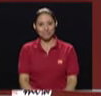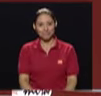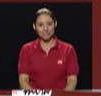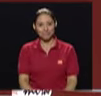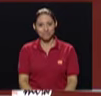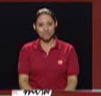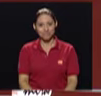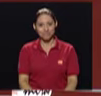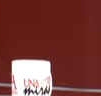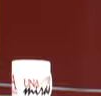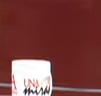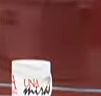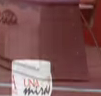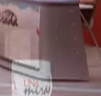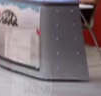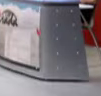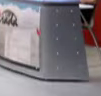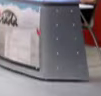pronto.